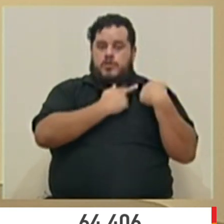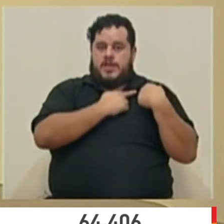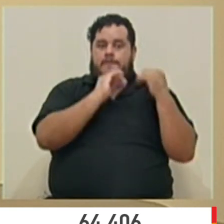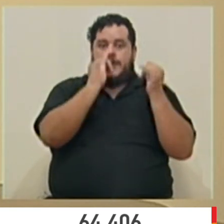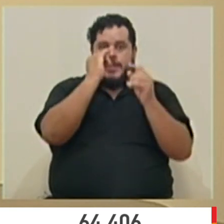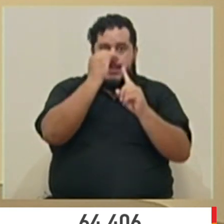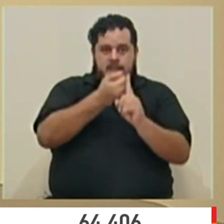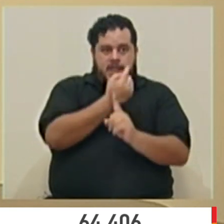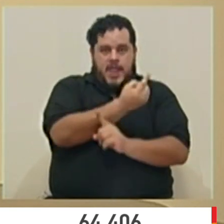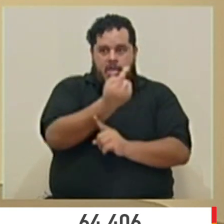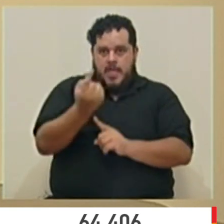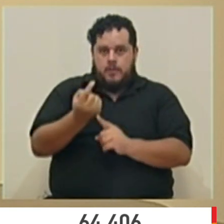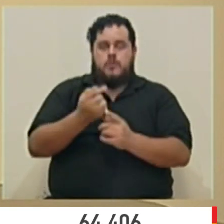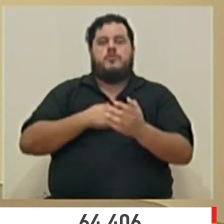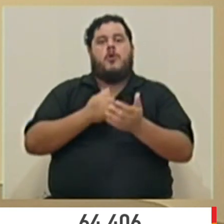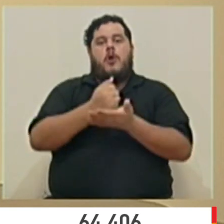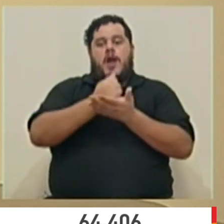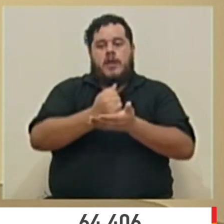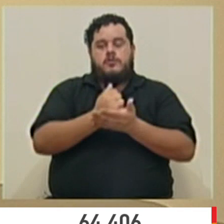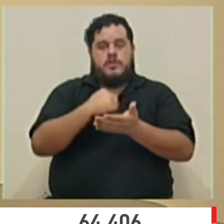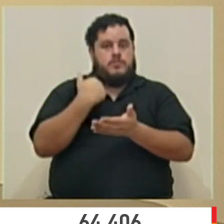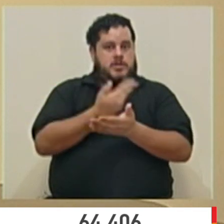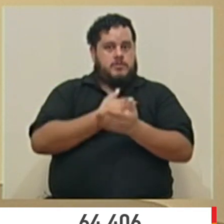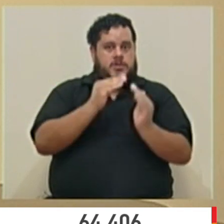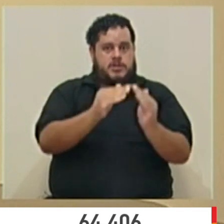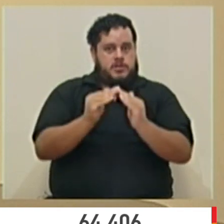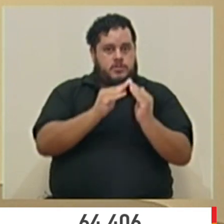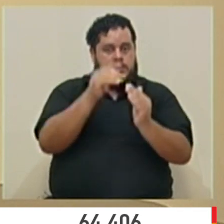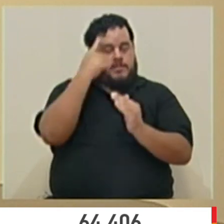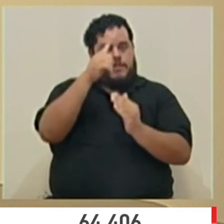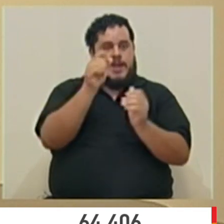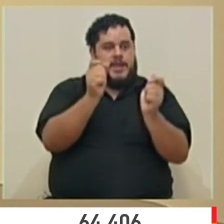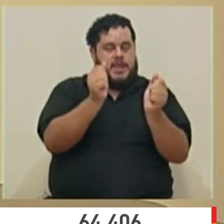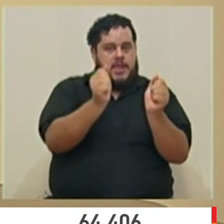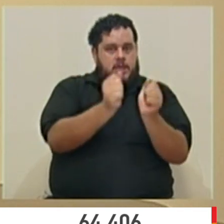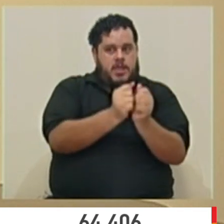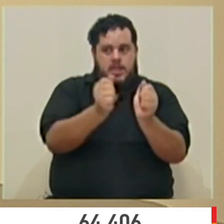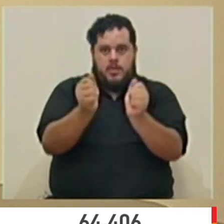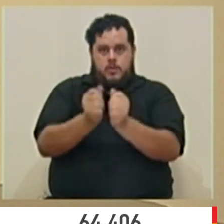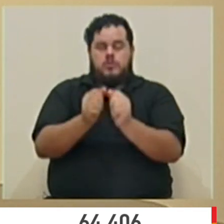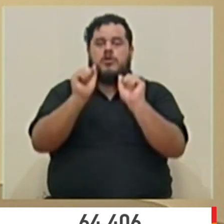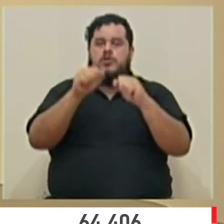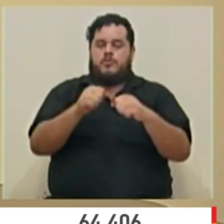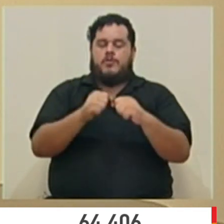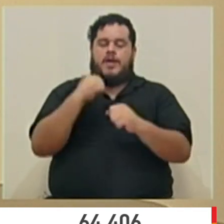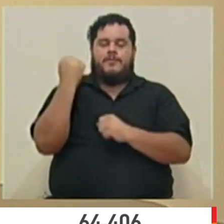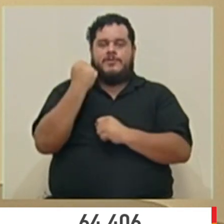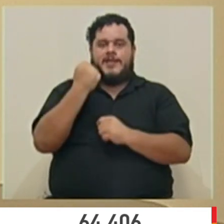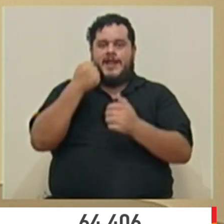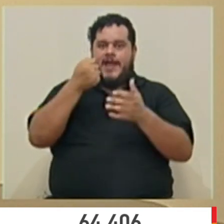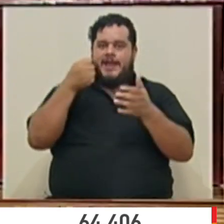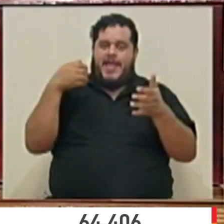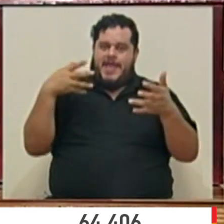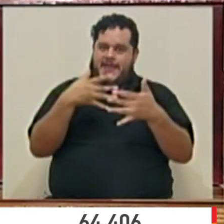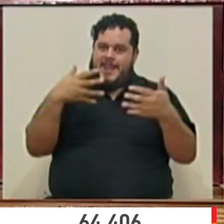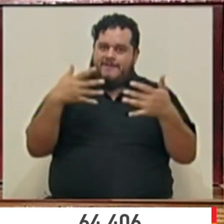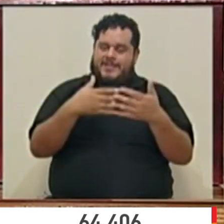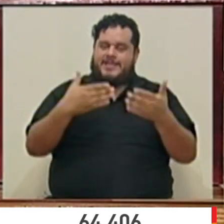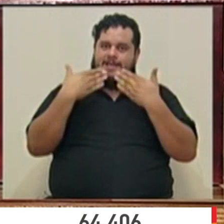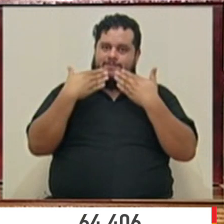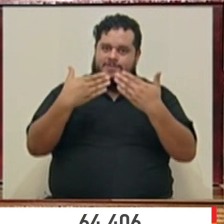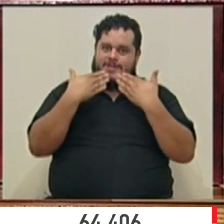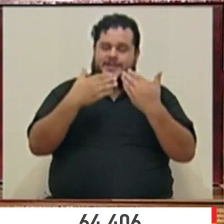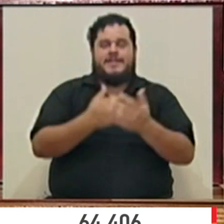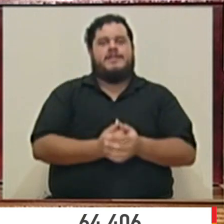responsabilicémonos, colaboremos en nuestras comunidades para que juntos y juntas podamos ganar la batalla. Muchas gracias. Muchas gracias